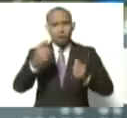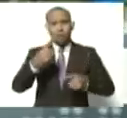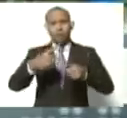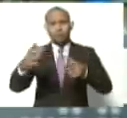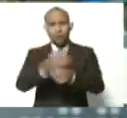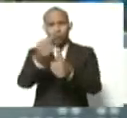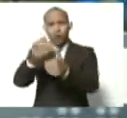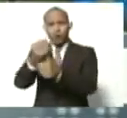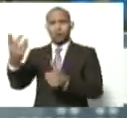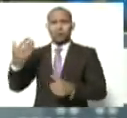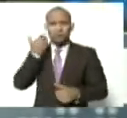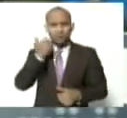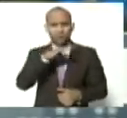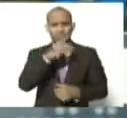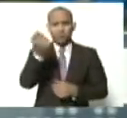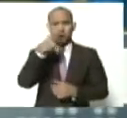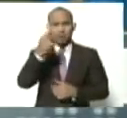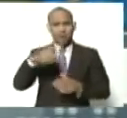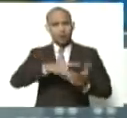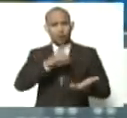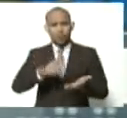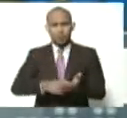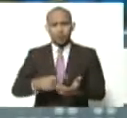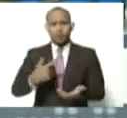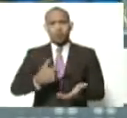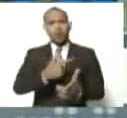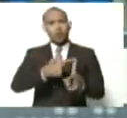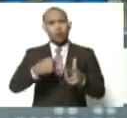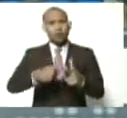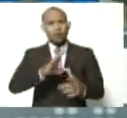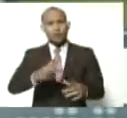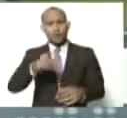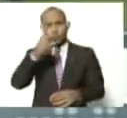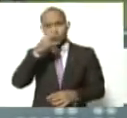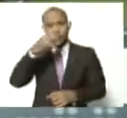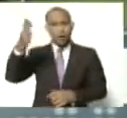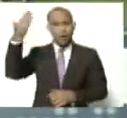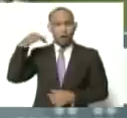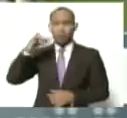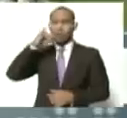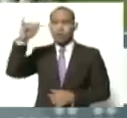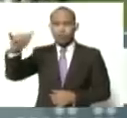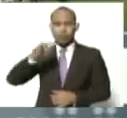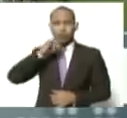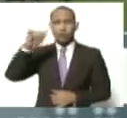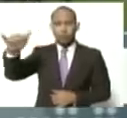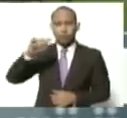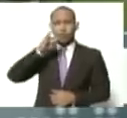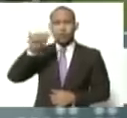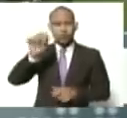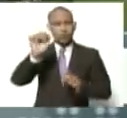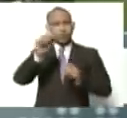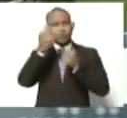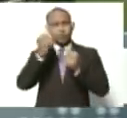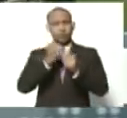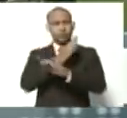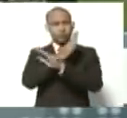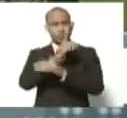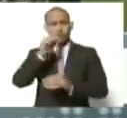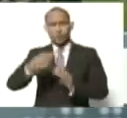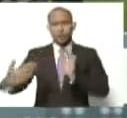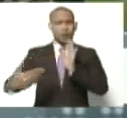Es una de las cosas que hemos venido denunciando desde hace ya más de 2 años. Las sanciones son criminales,